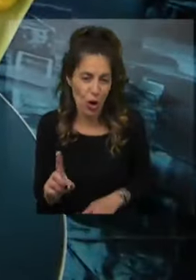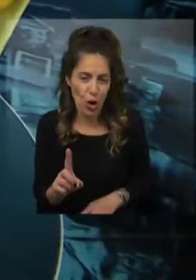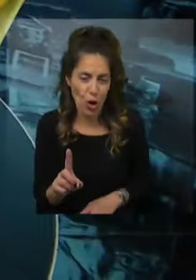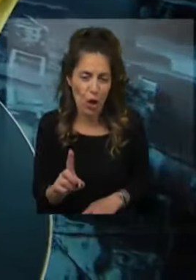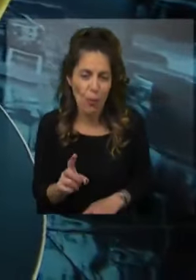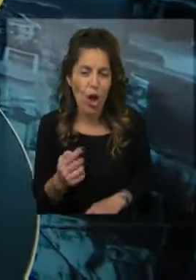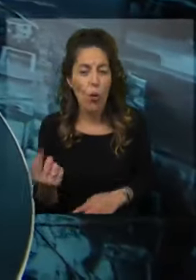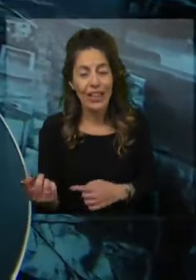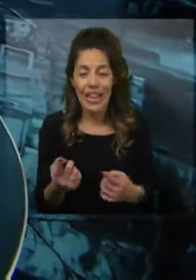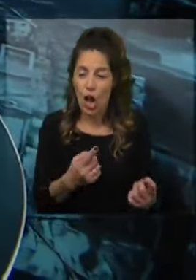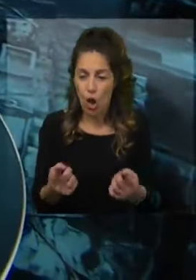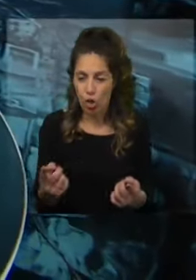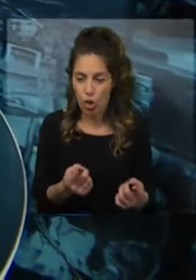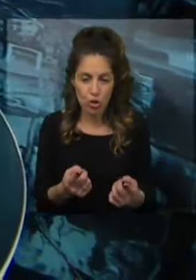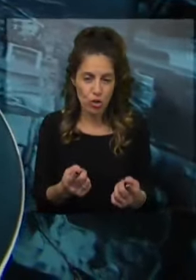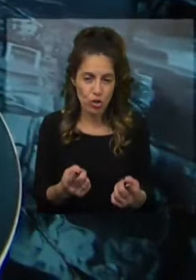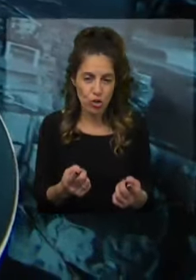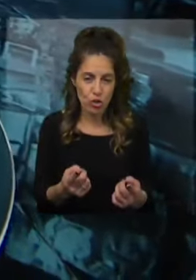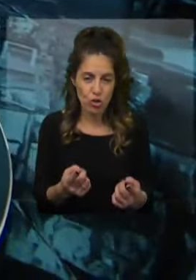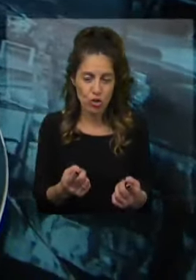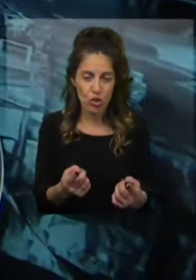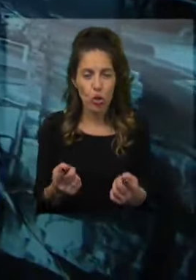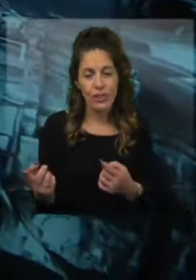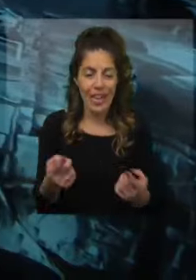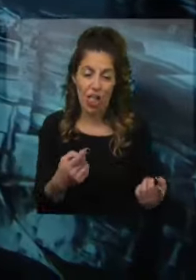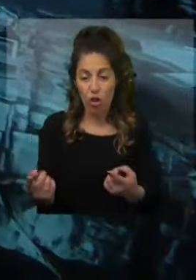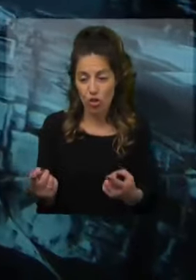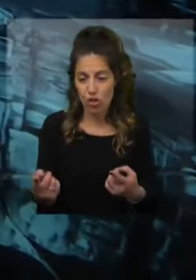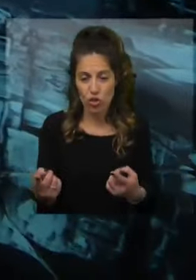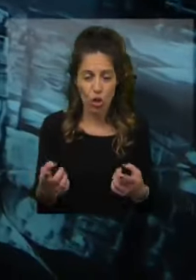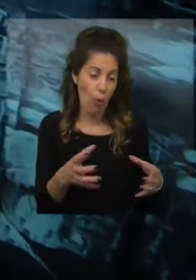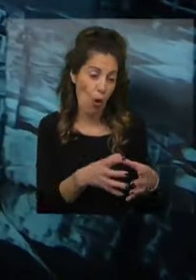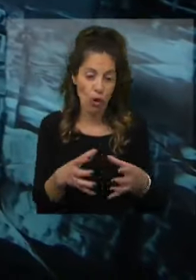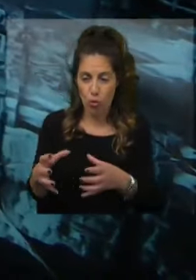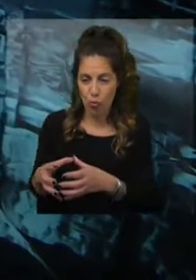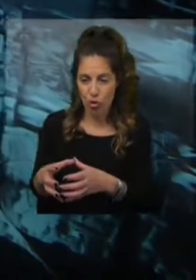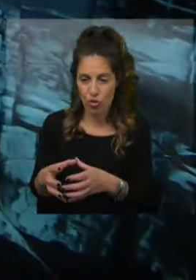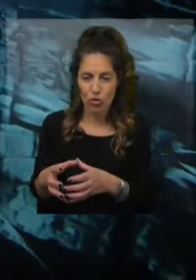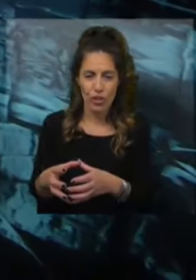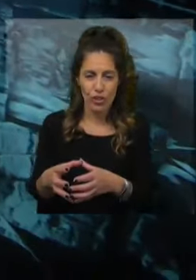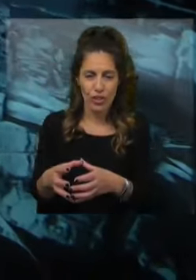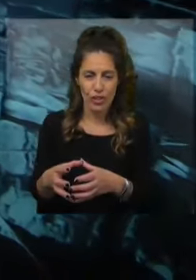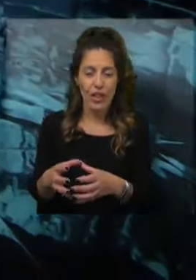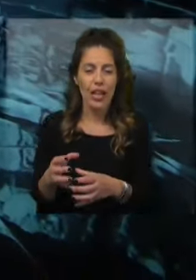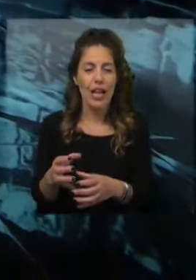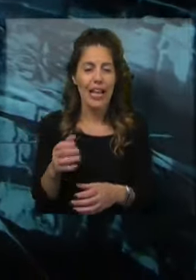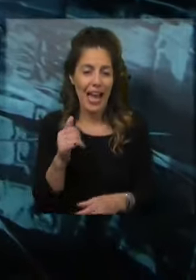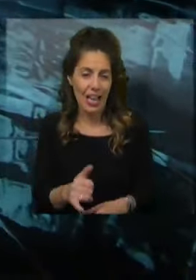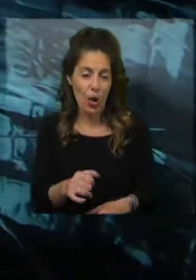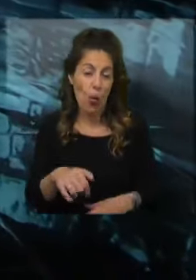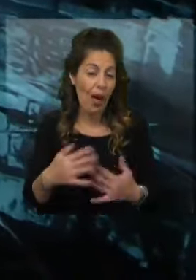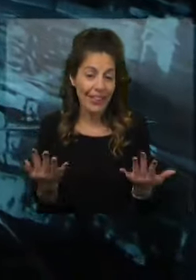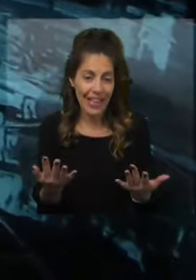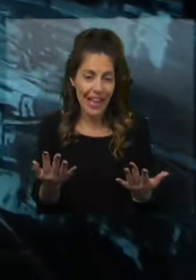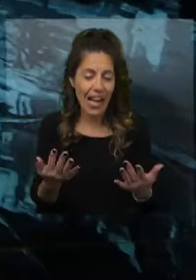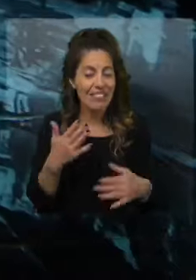cualquiera de los dos digamos de posturas que tenemos de los dos e de los bloques que podemos encontrar hoy cualquiera de ellos